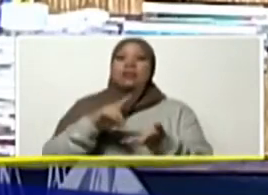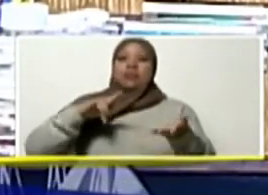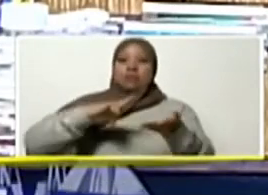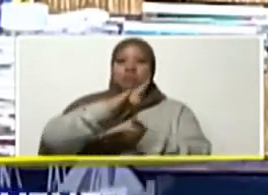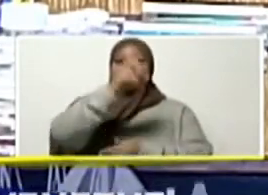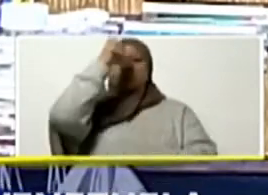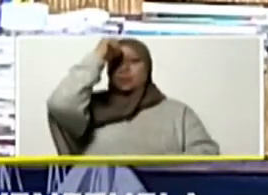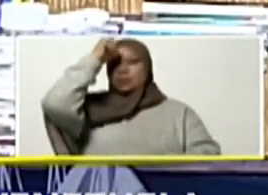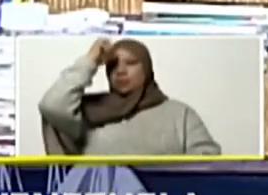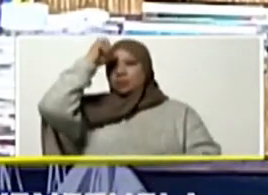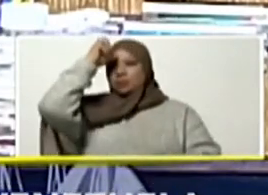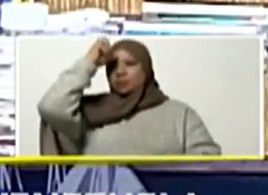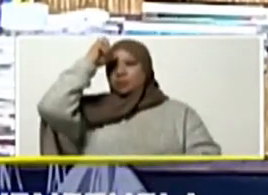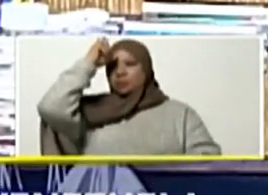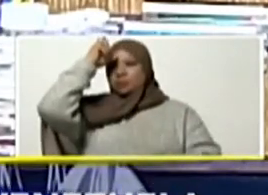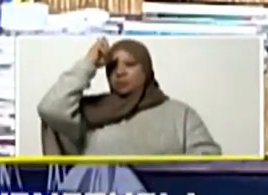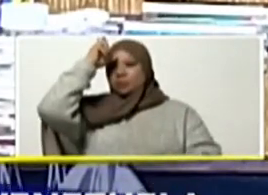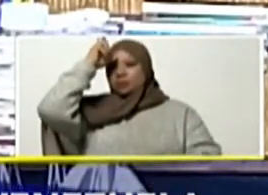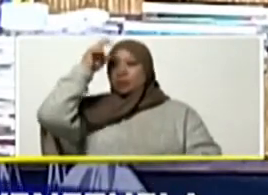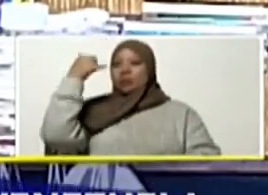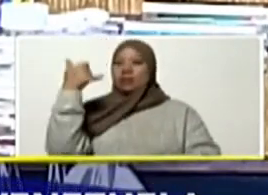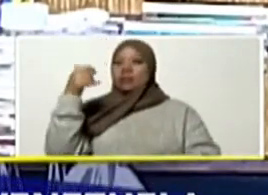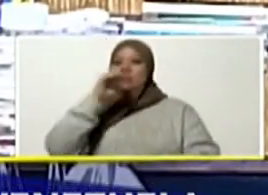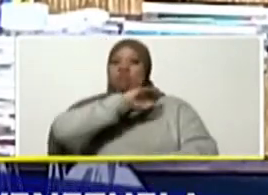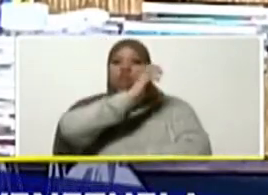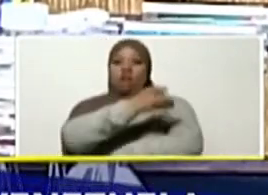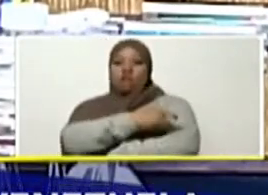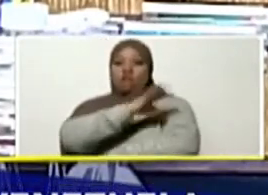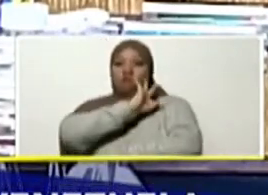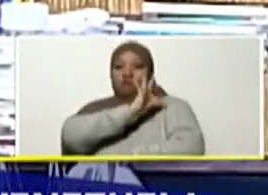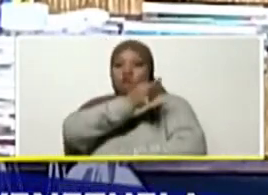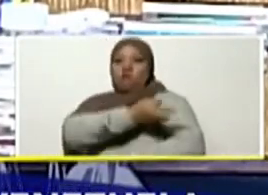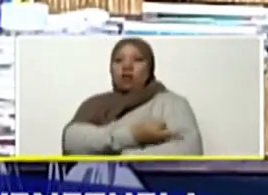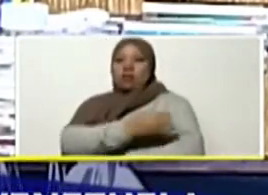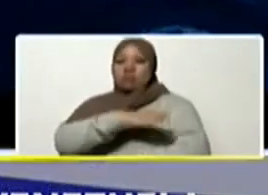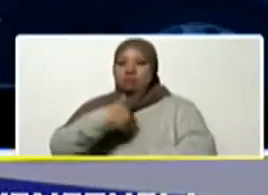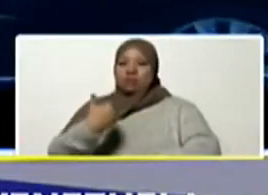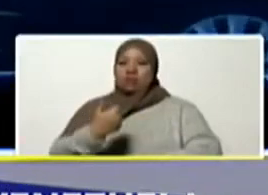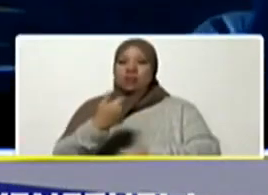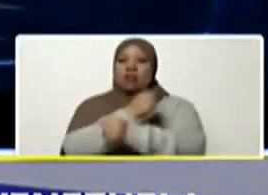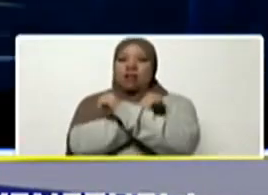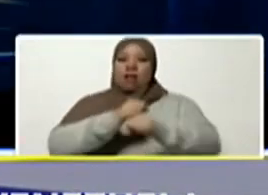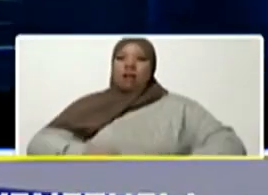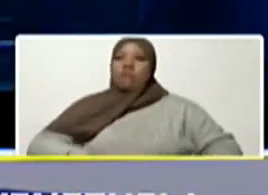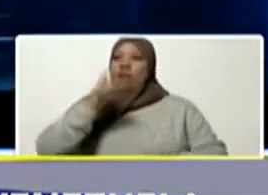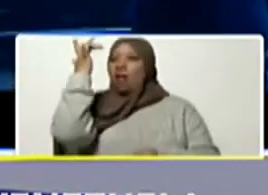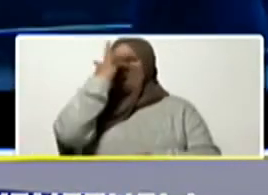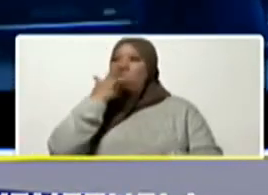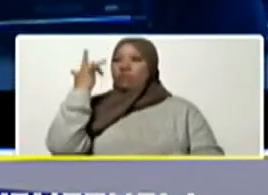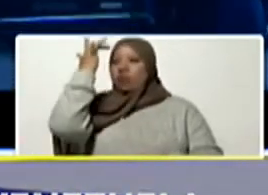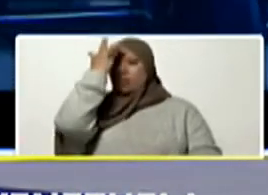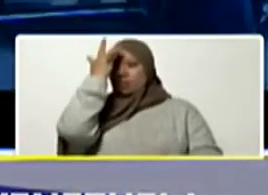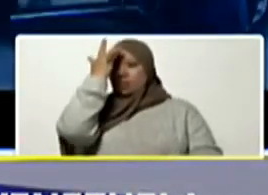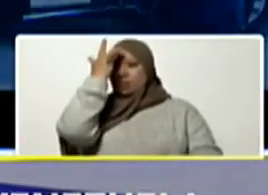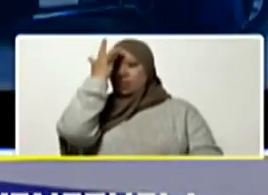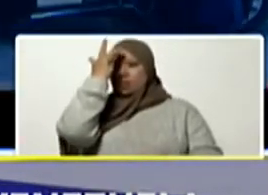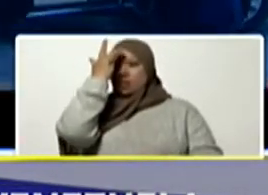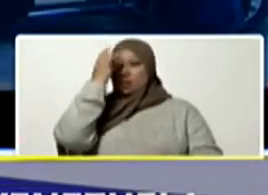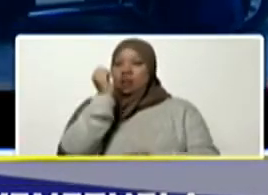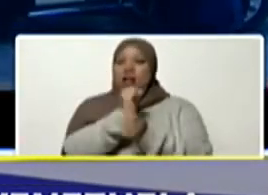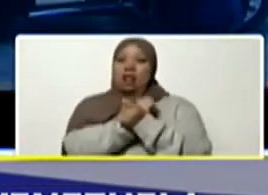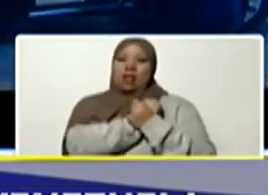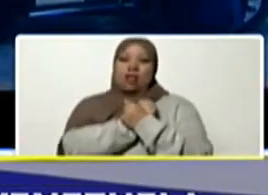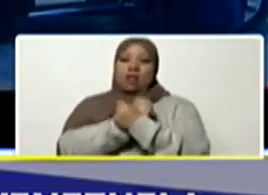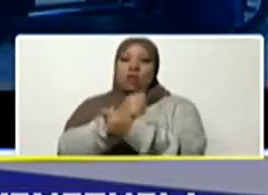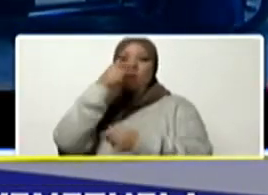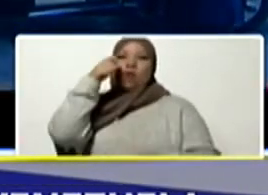Egipto. Traemos la fuerza histórica del África y todo el amor de